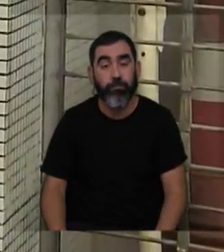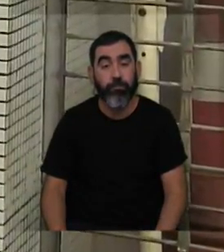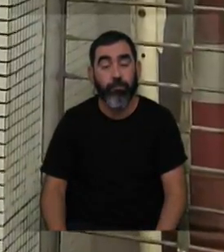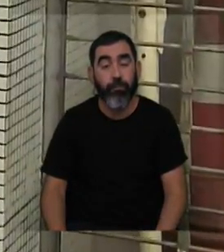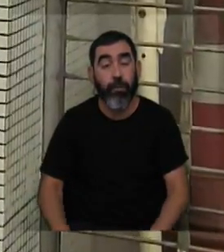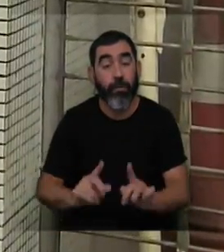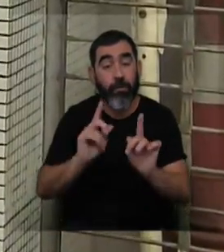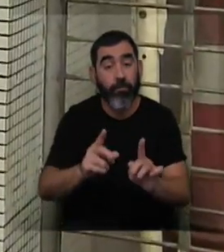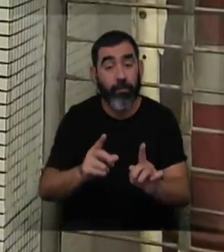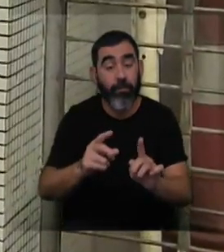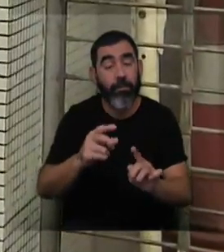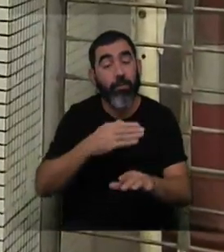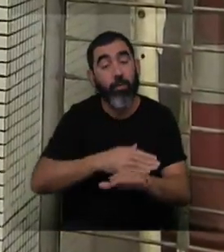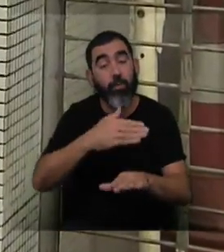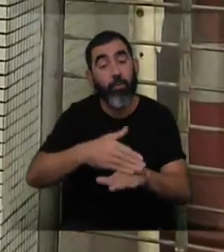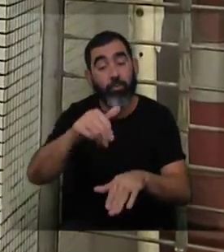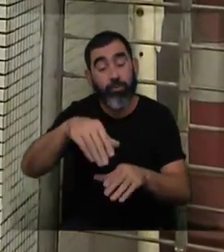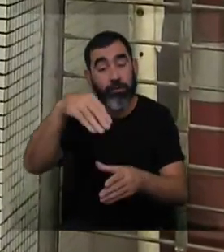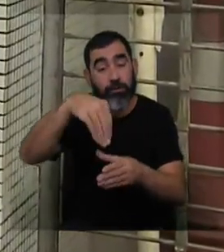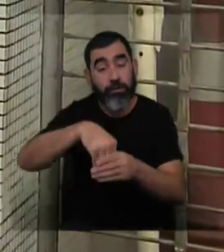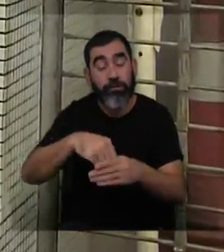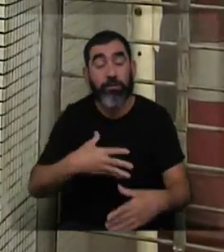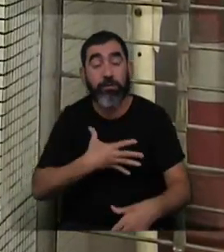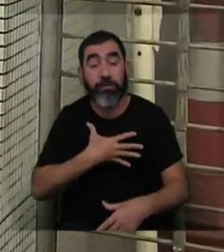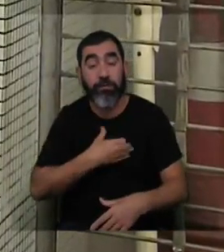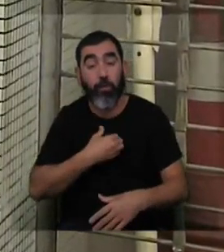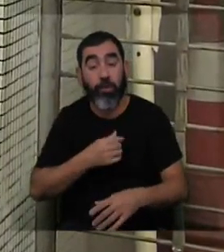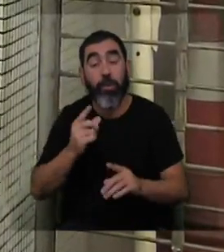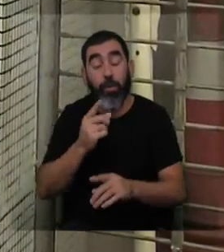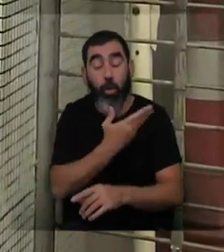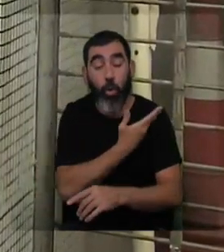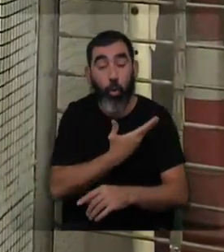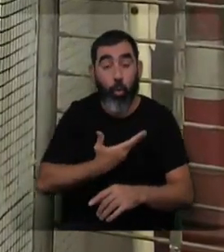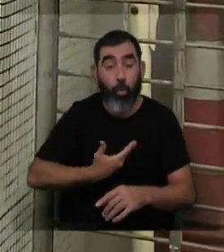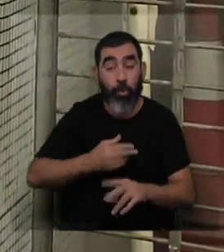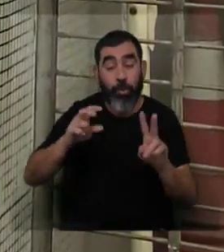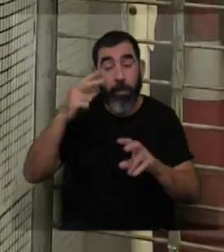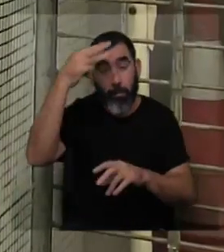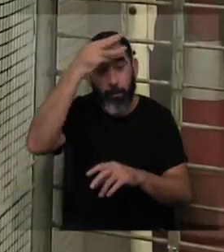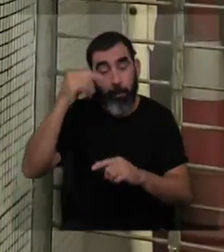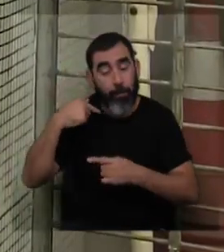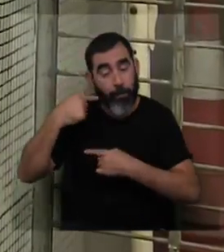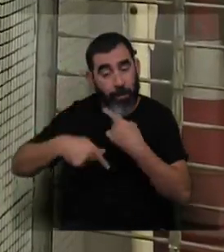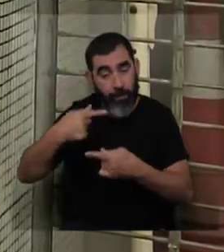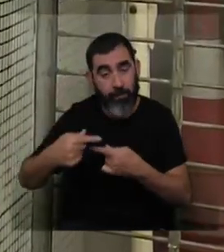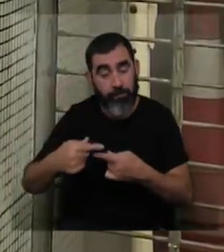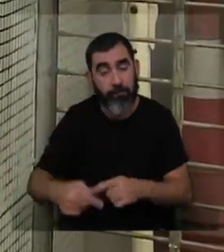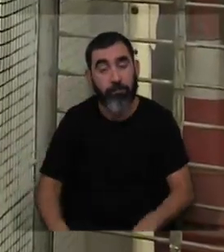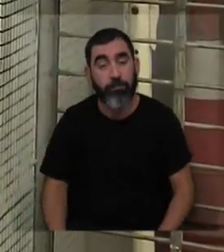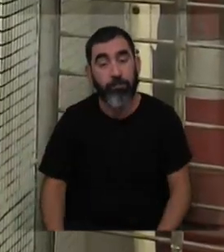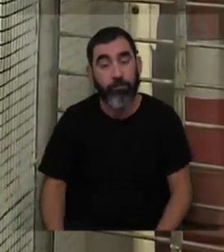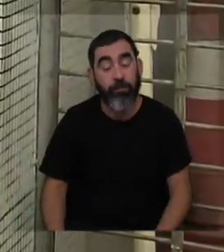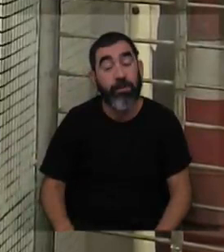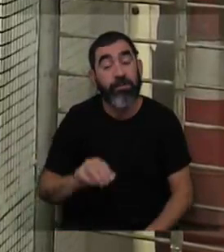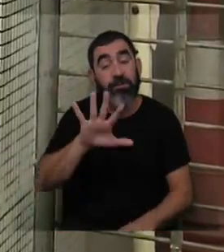Agregarte, Rosina, que las derivaciones a la interna del Partido Nacional y del gobierno por el caso Penades continúan, porque hay que recordar que